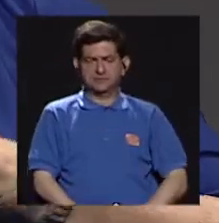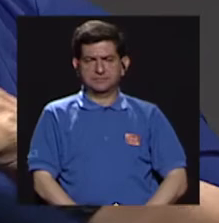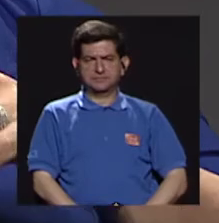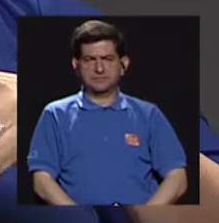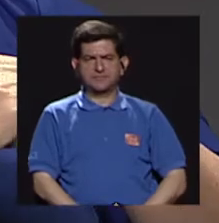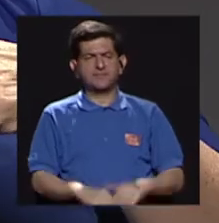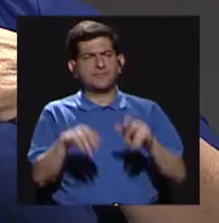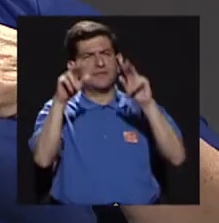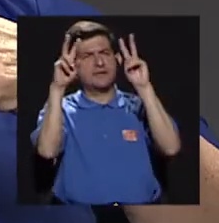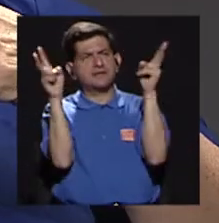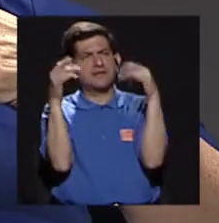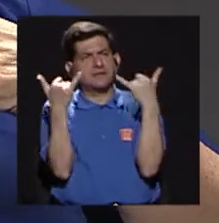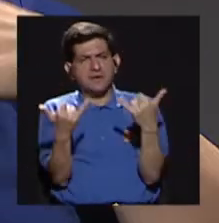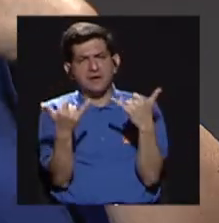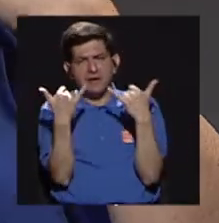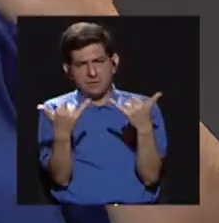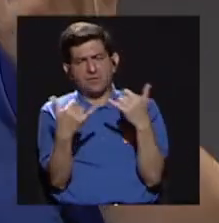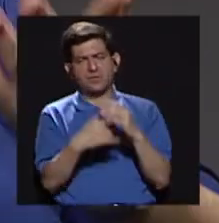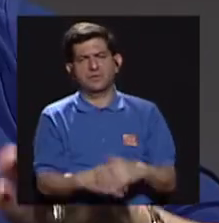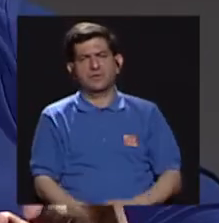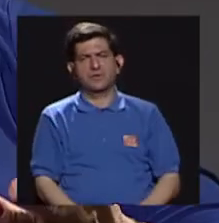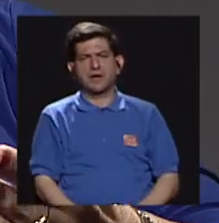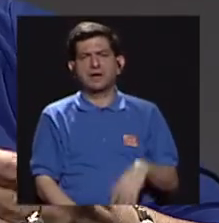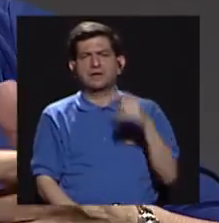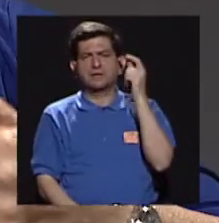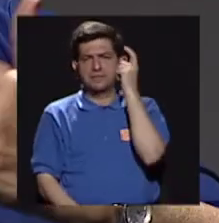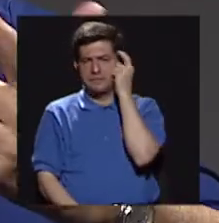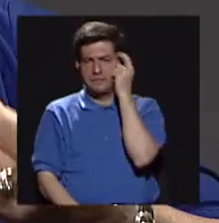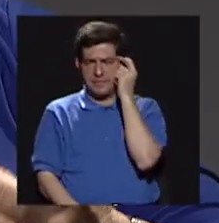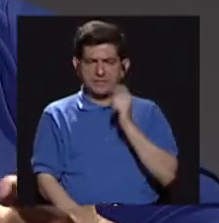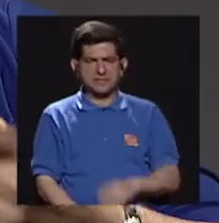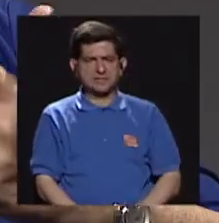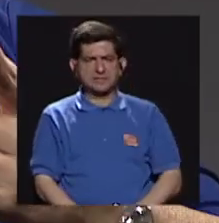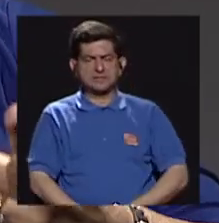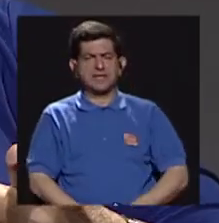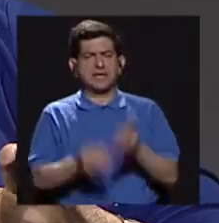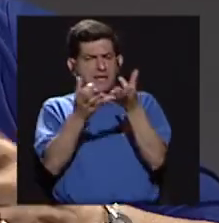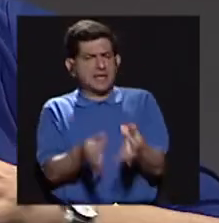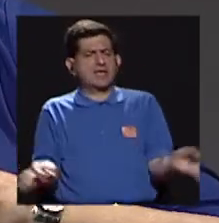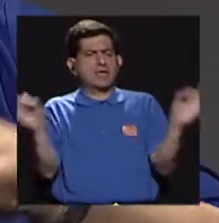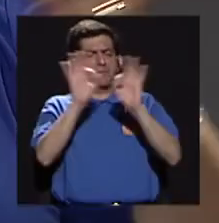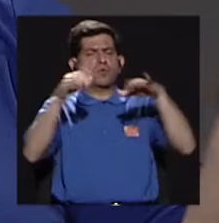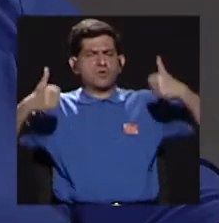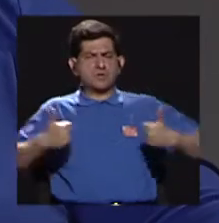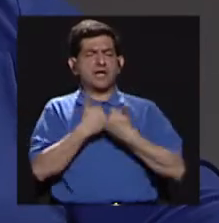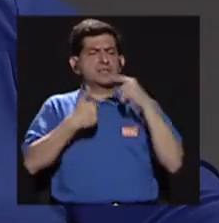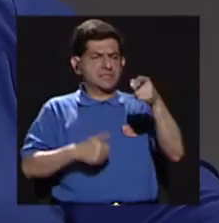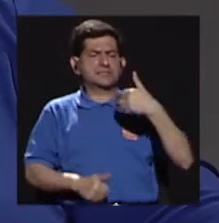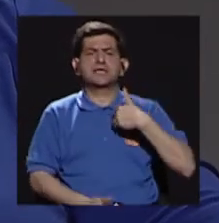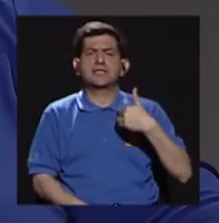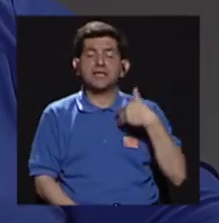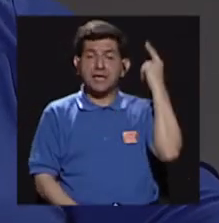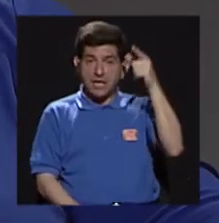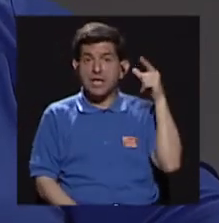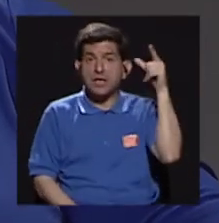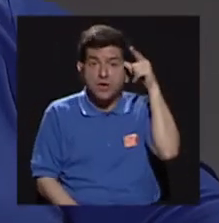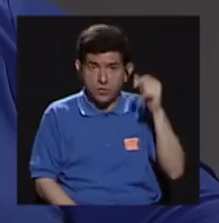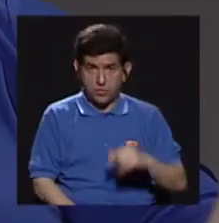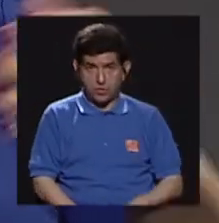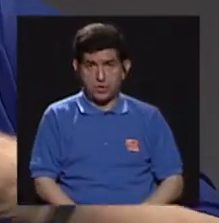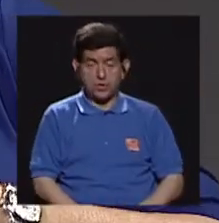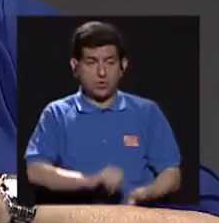el tema que hizo es cuáles son los grandes retos que él tiene y sin duda alguna la